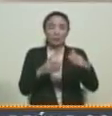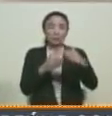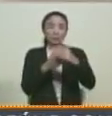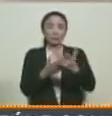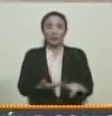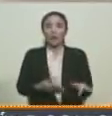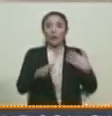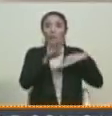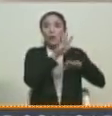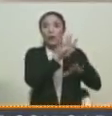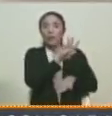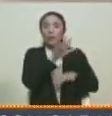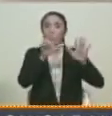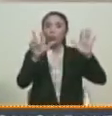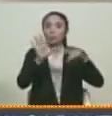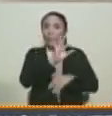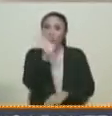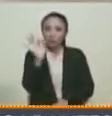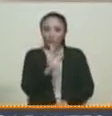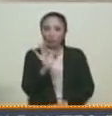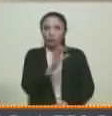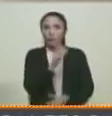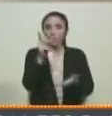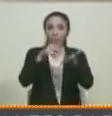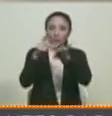récord, 48% de participación.